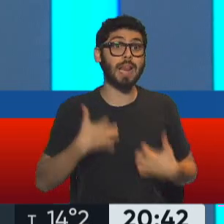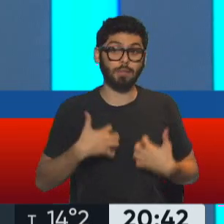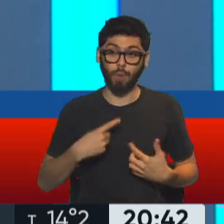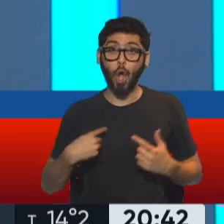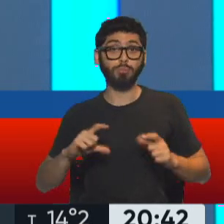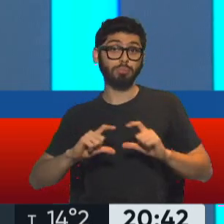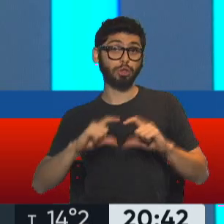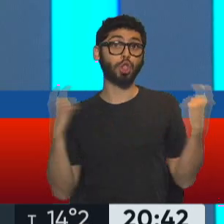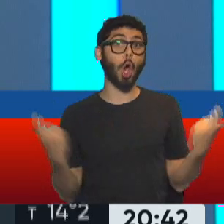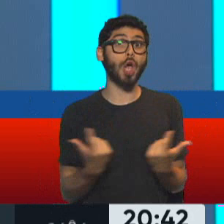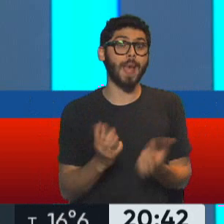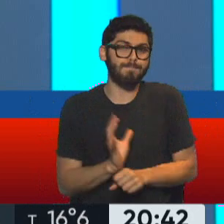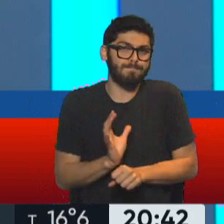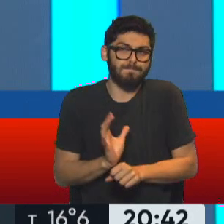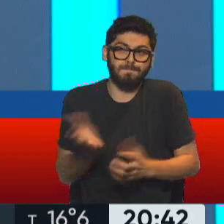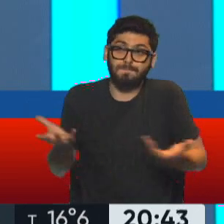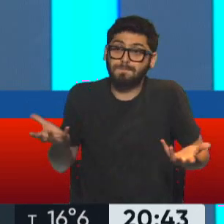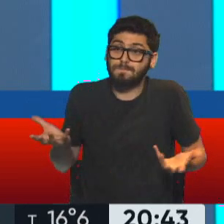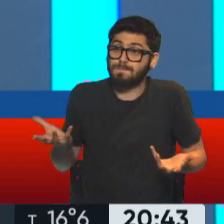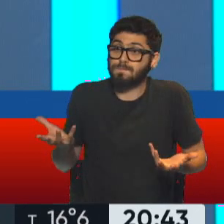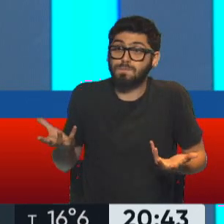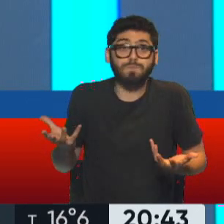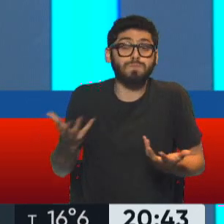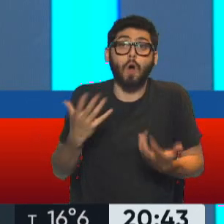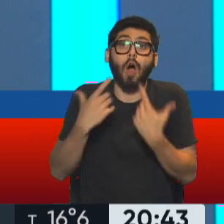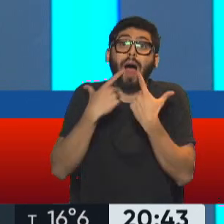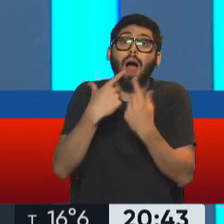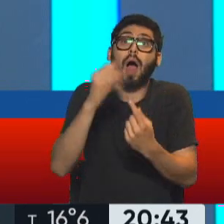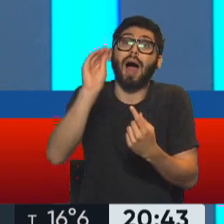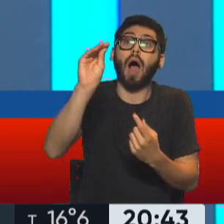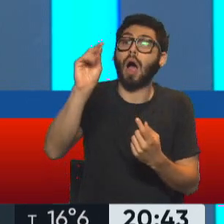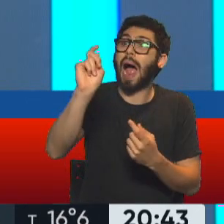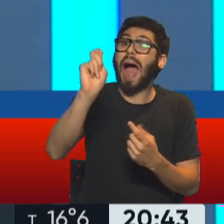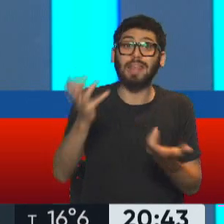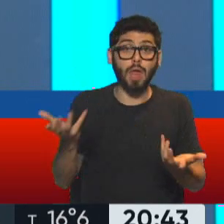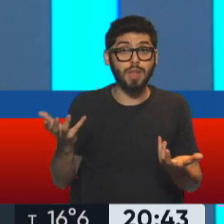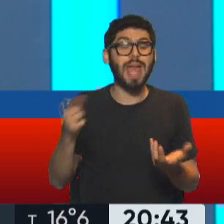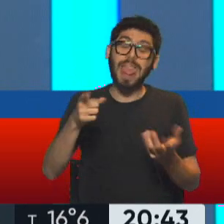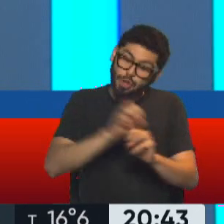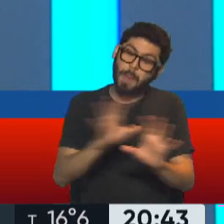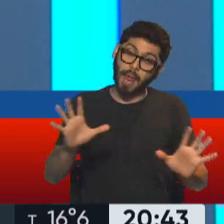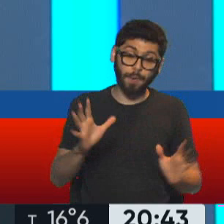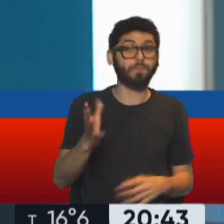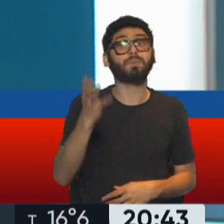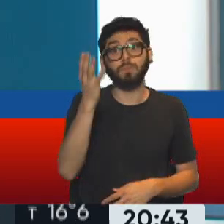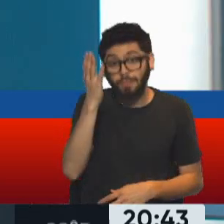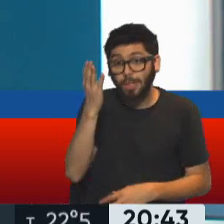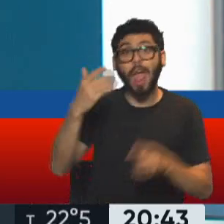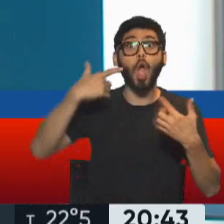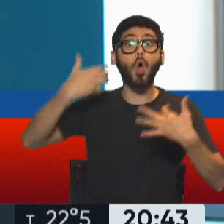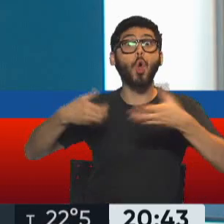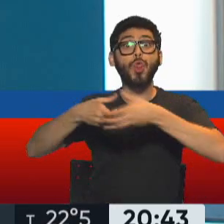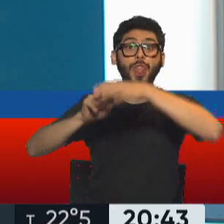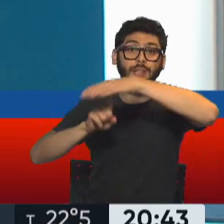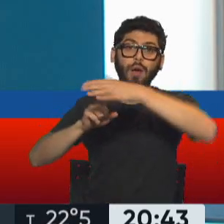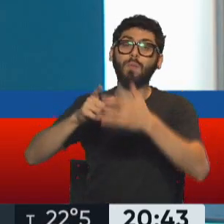sociedad sin tener a quien acudir. Me parece que eso es lo más grave. Y la Corte Suprema puede fallar